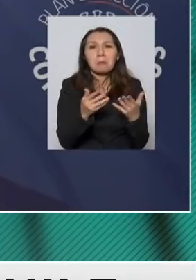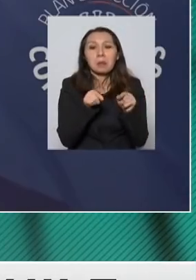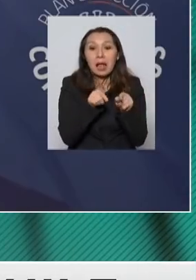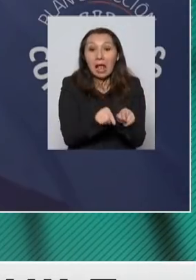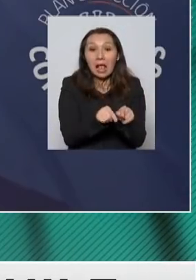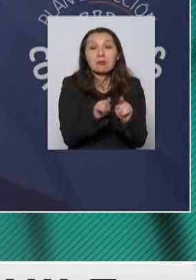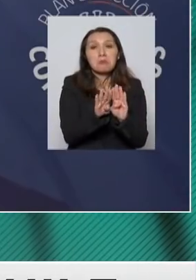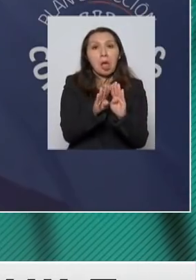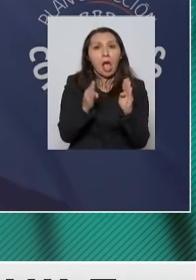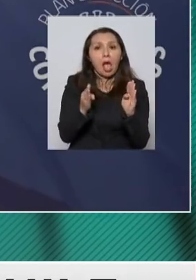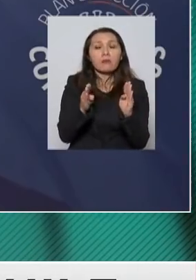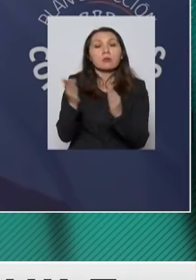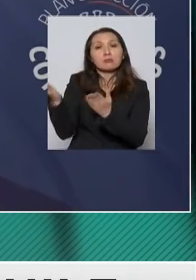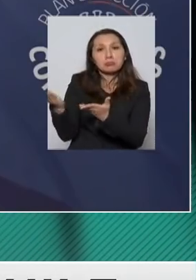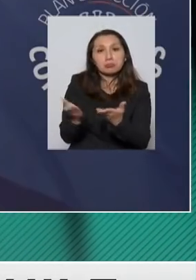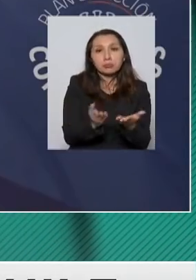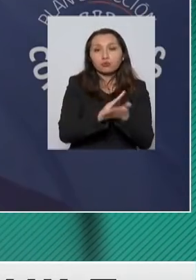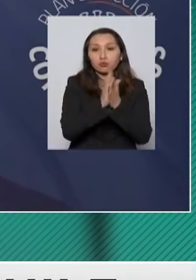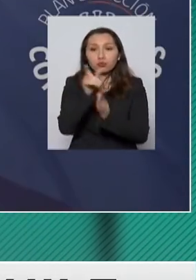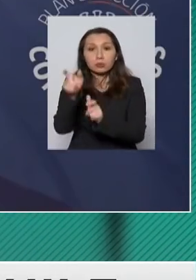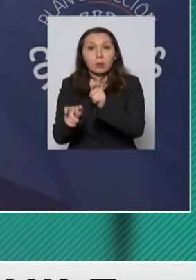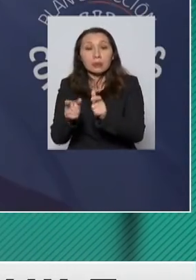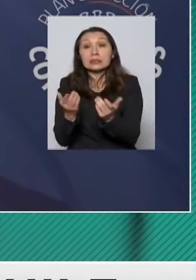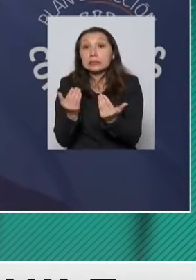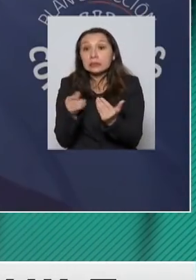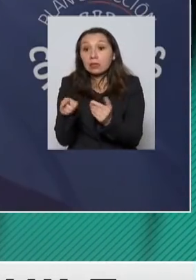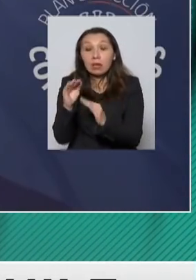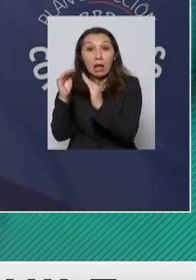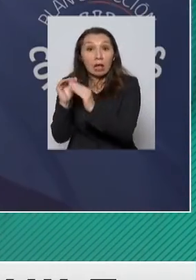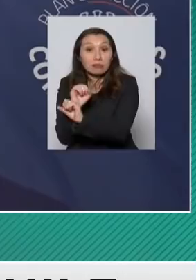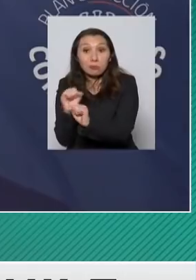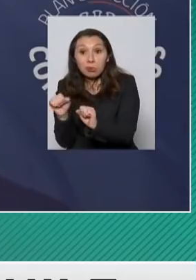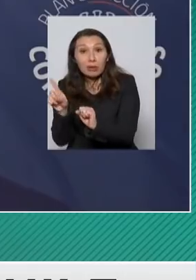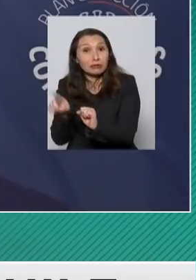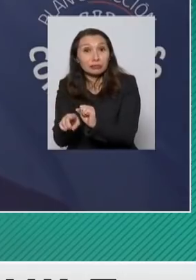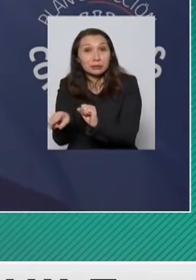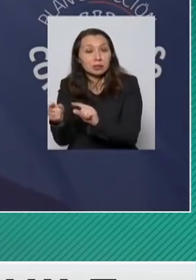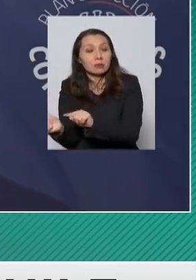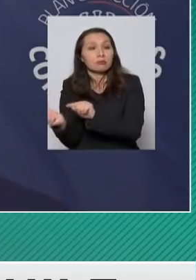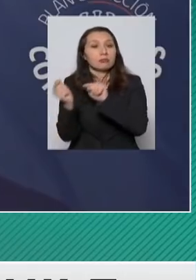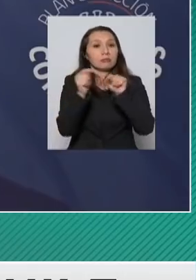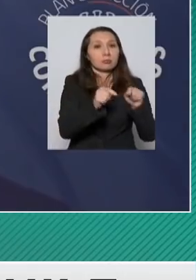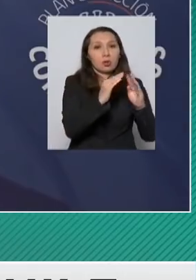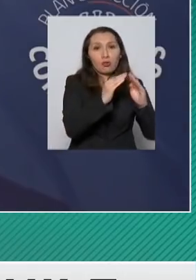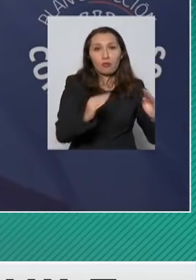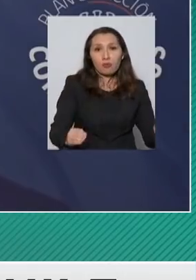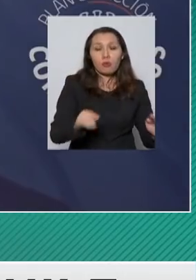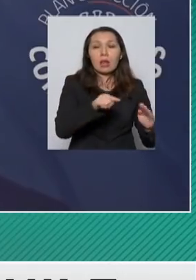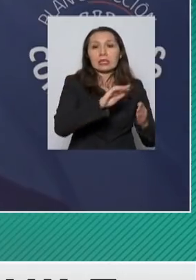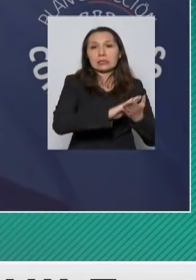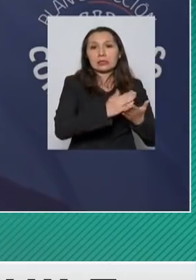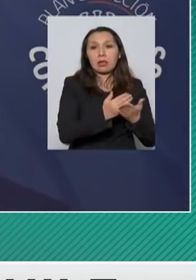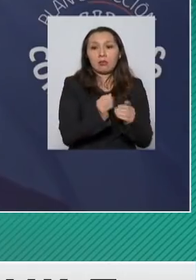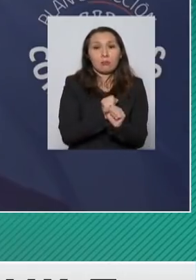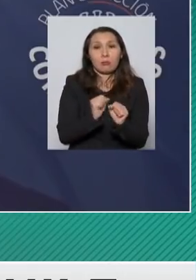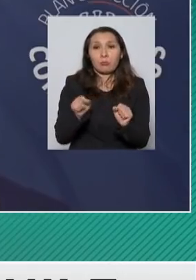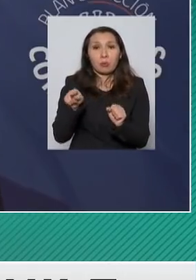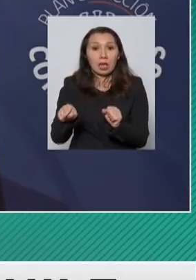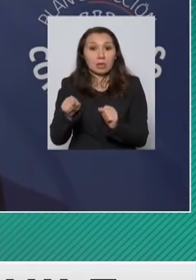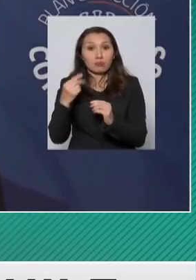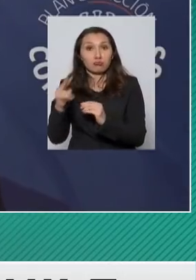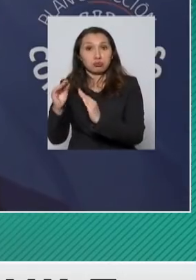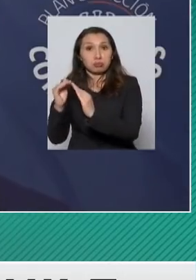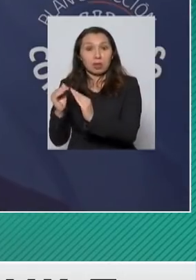están abiertas para toda persona que lo requiera y que no pueda cumplir con las condiciones para